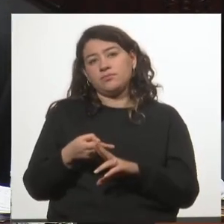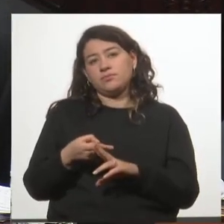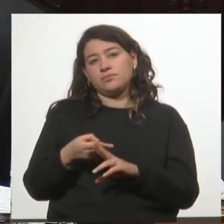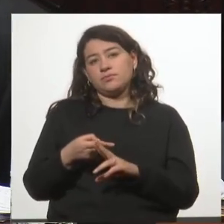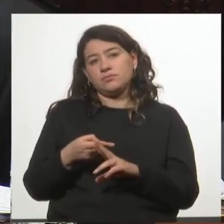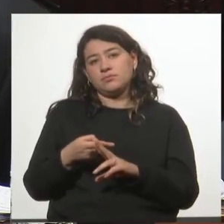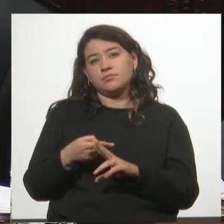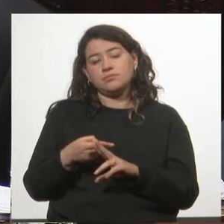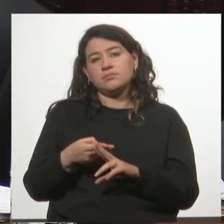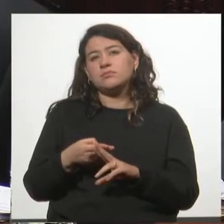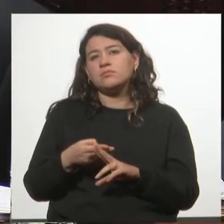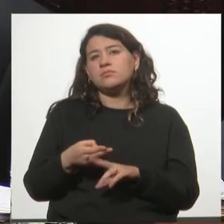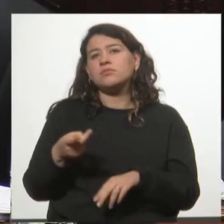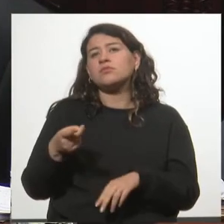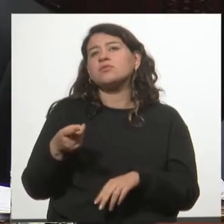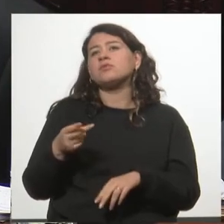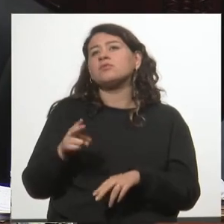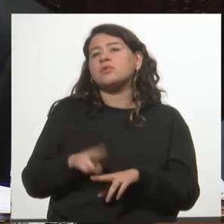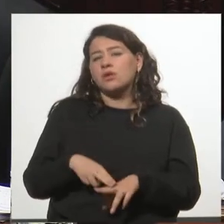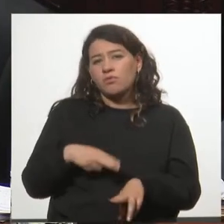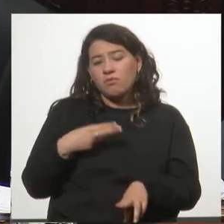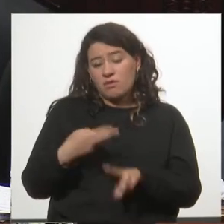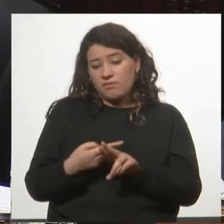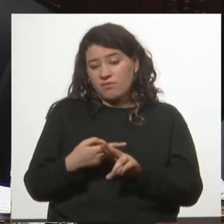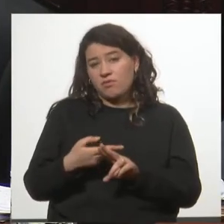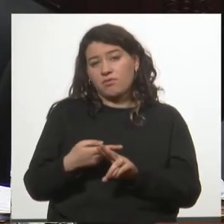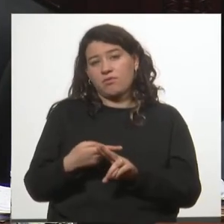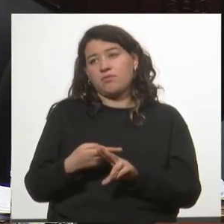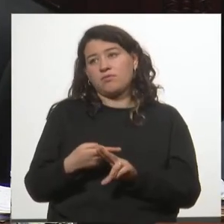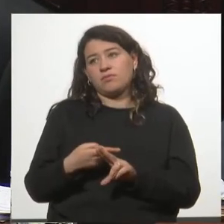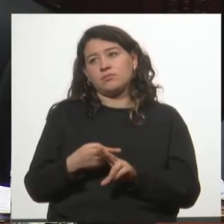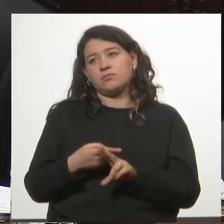donde reviste a la fecha